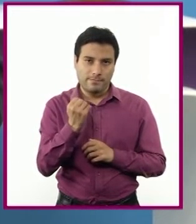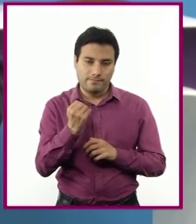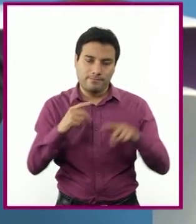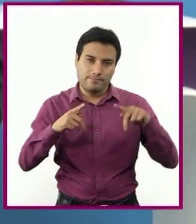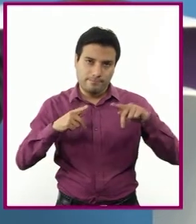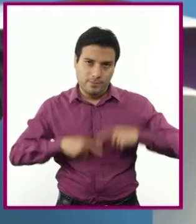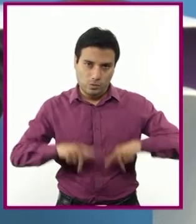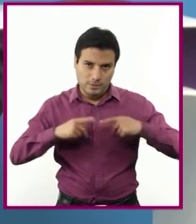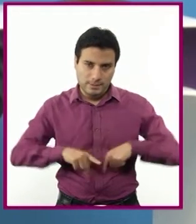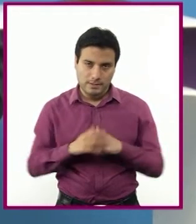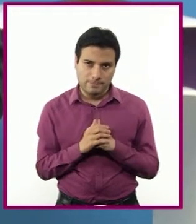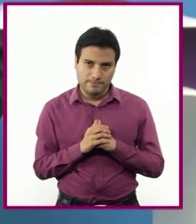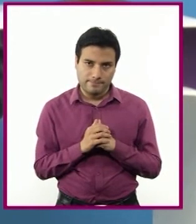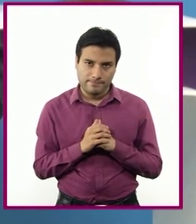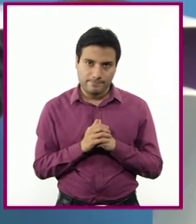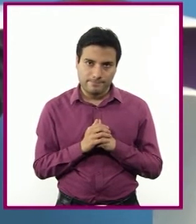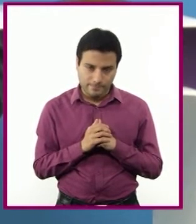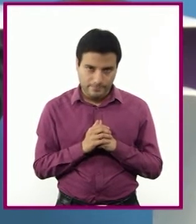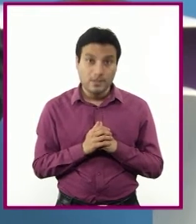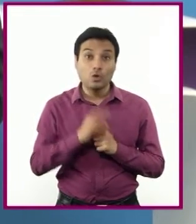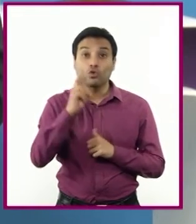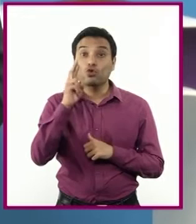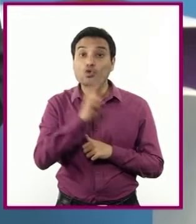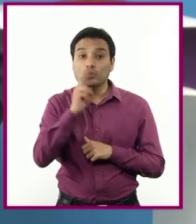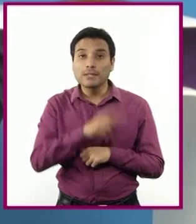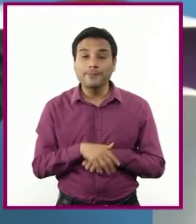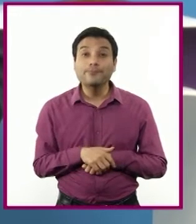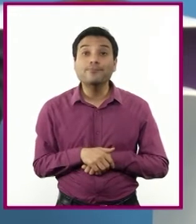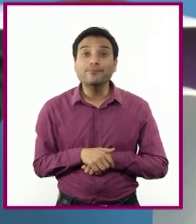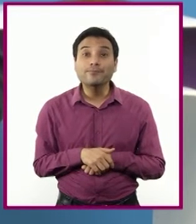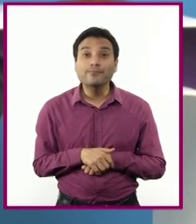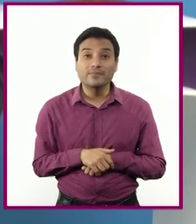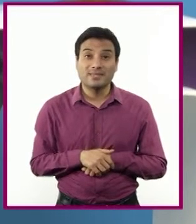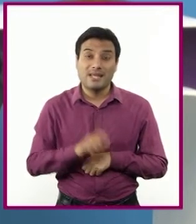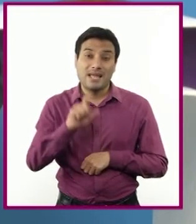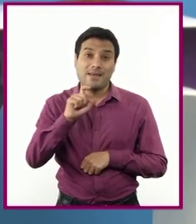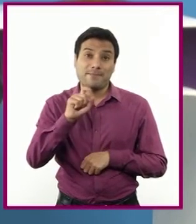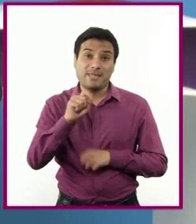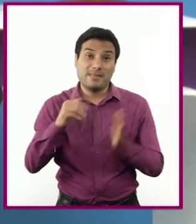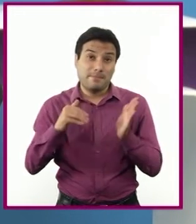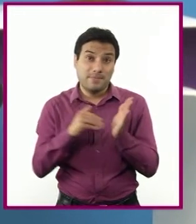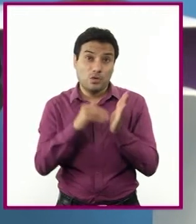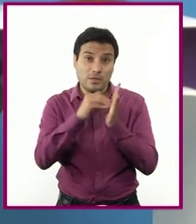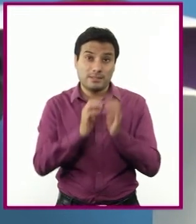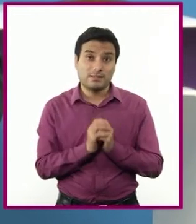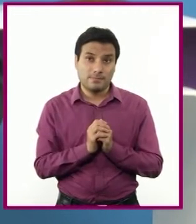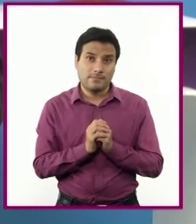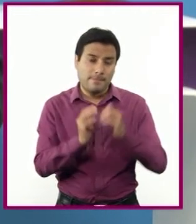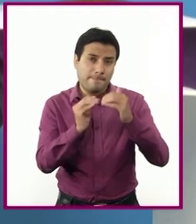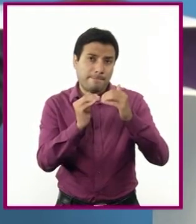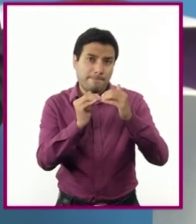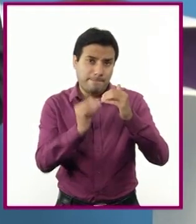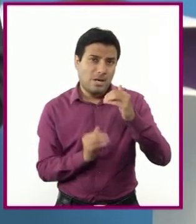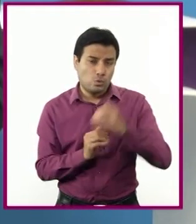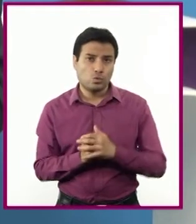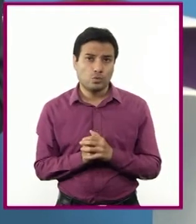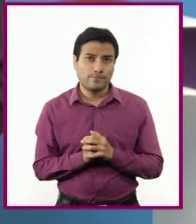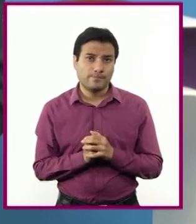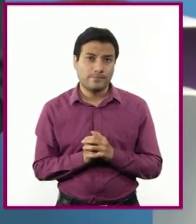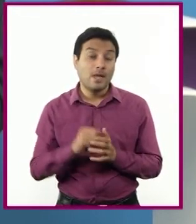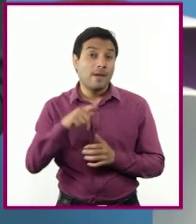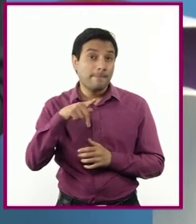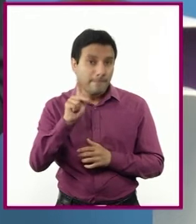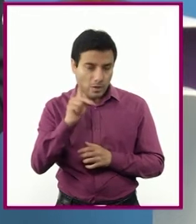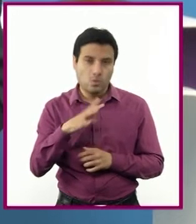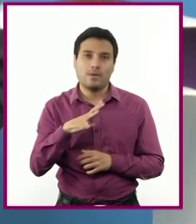kilómetro cuadrado, mientras que Rusia, con apenas 20 millones menos de habitantes que Bangladesh, tiene